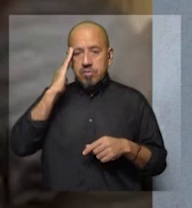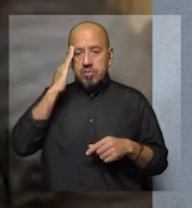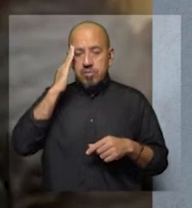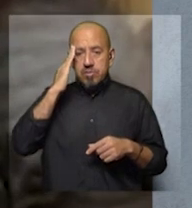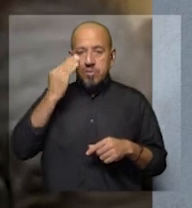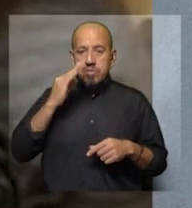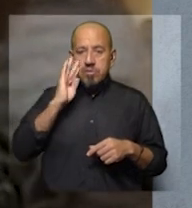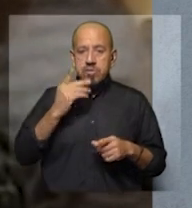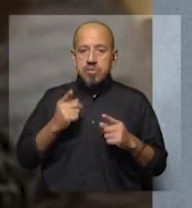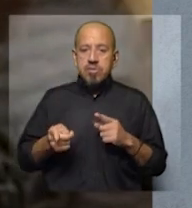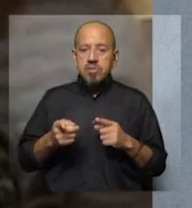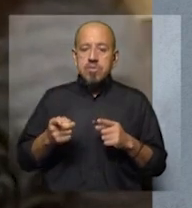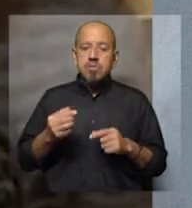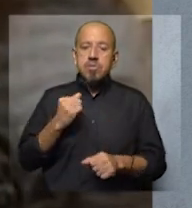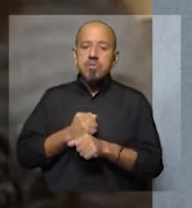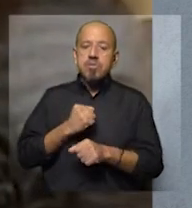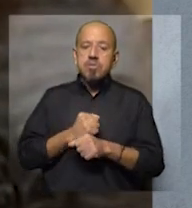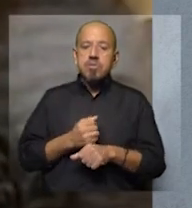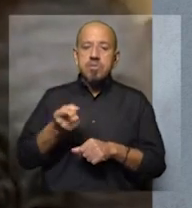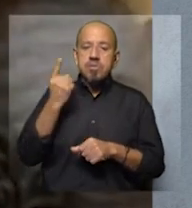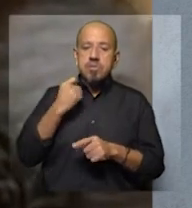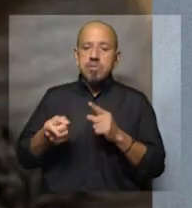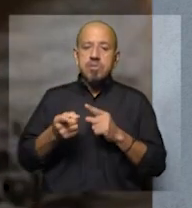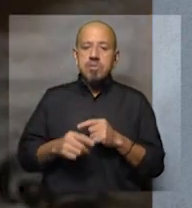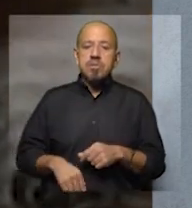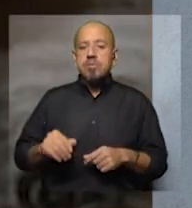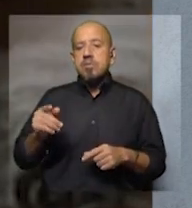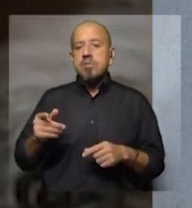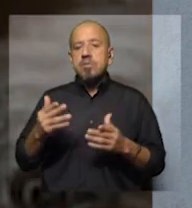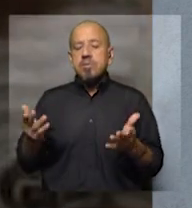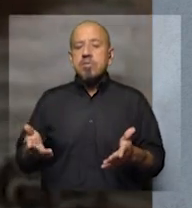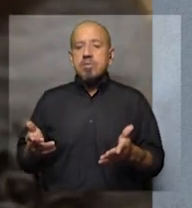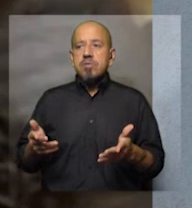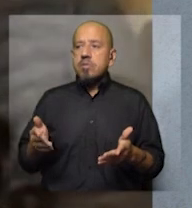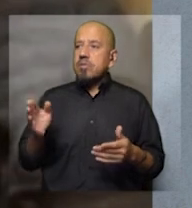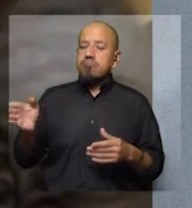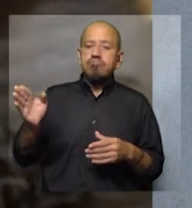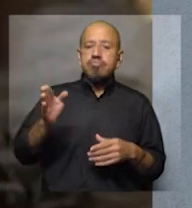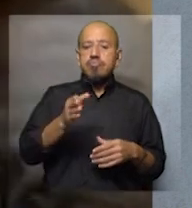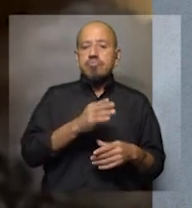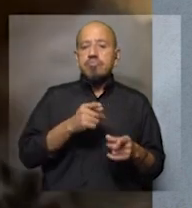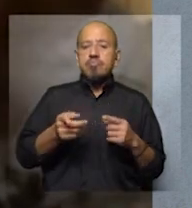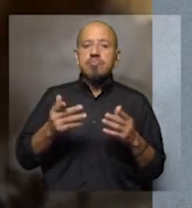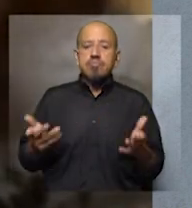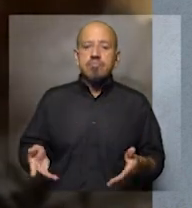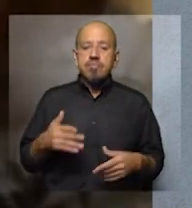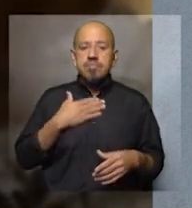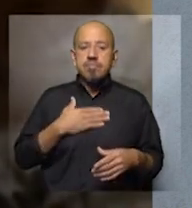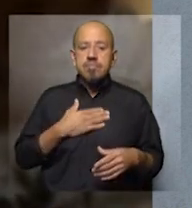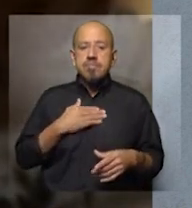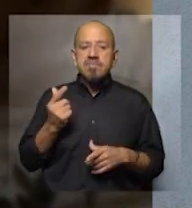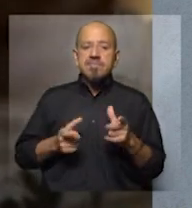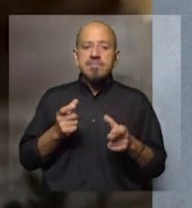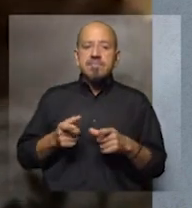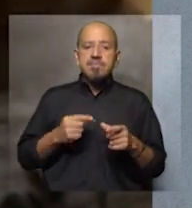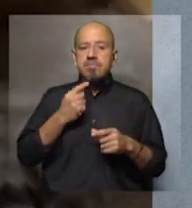conozco mucho a sus trabajadores ayer estuve despidiéndome de áreas este que le da mucha satisfacción a los ciudadanos